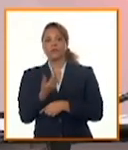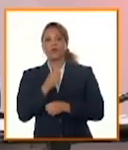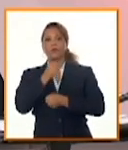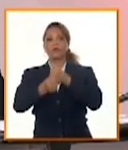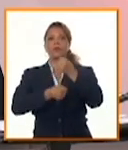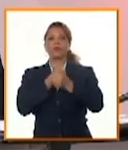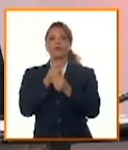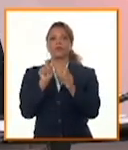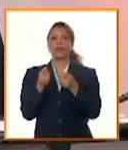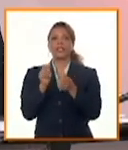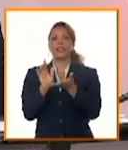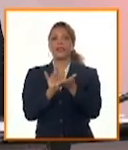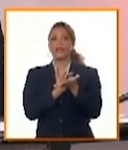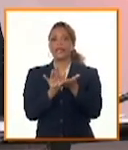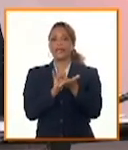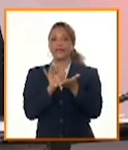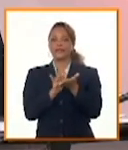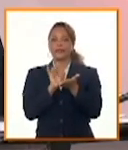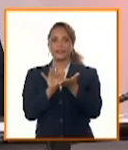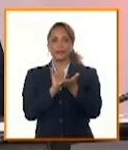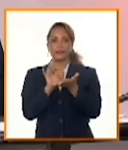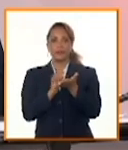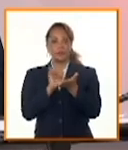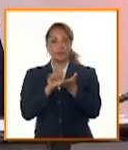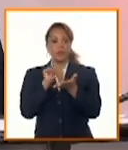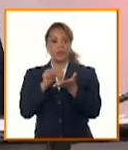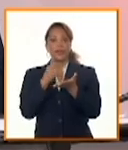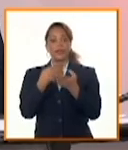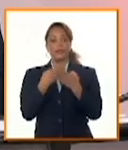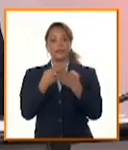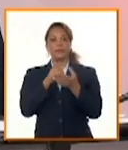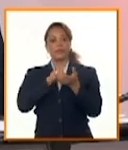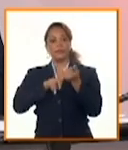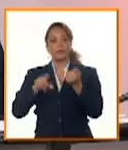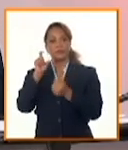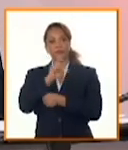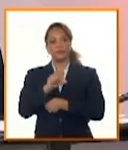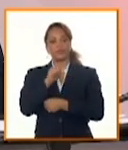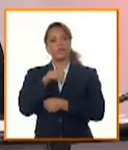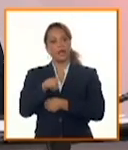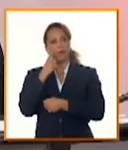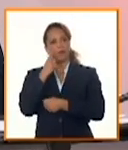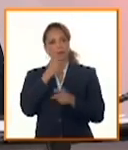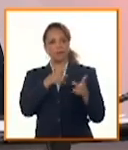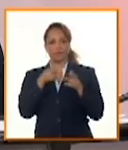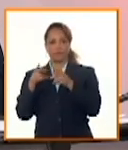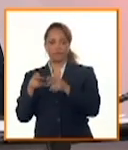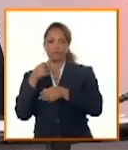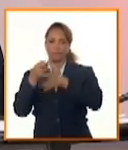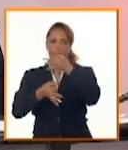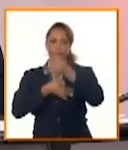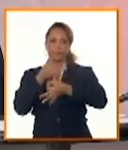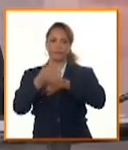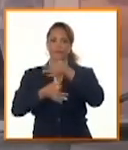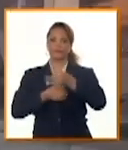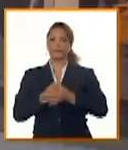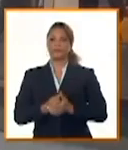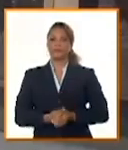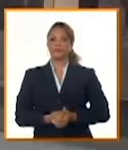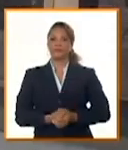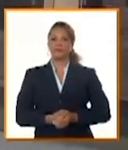canales electrónicos por actores económicos en esa provincia y les ponemos su consideración este reportaje